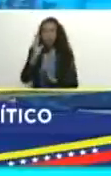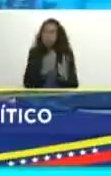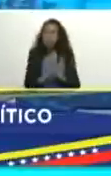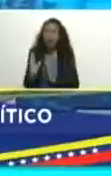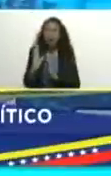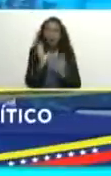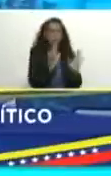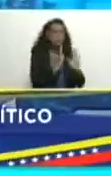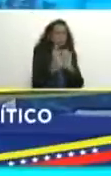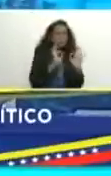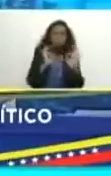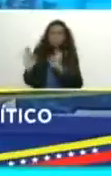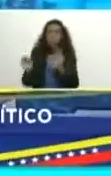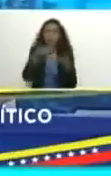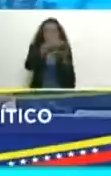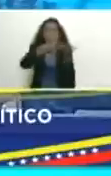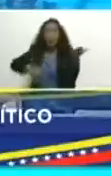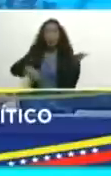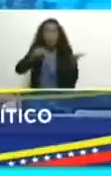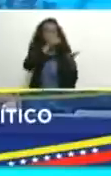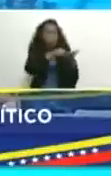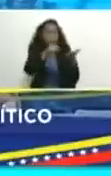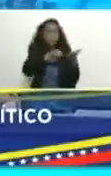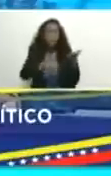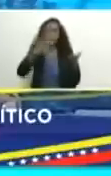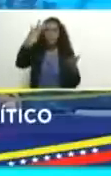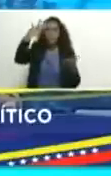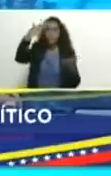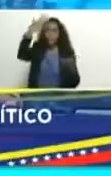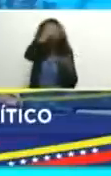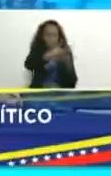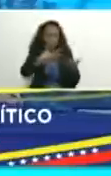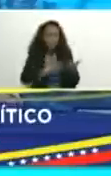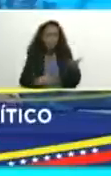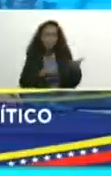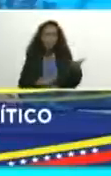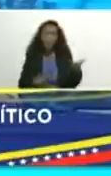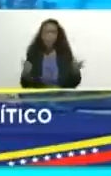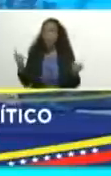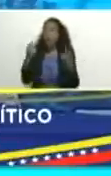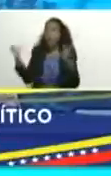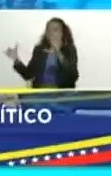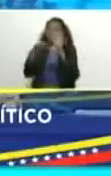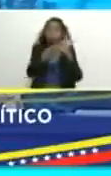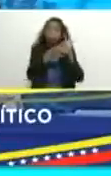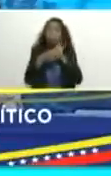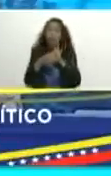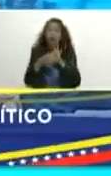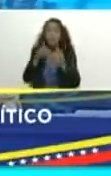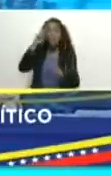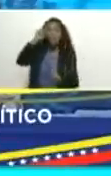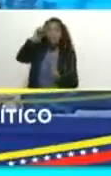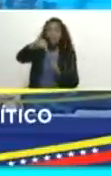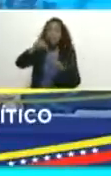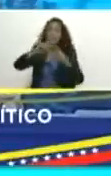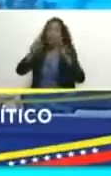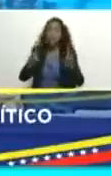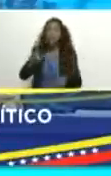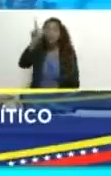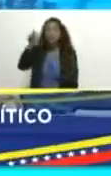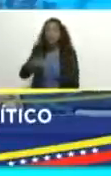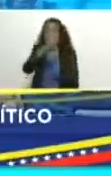planificado estos documentos fundacionales de las unidades populares para la paz. Diosdado